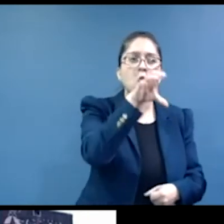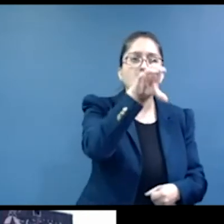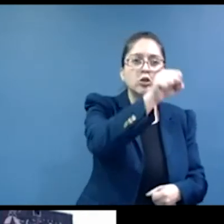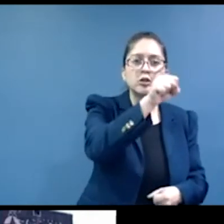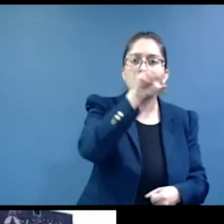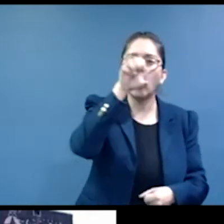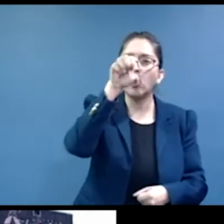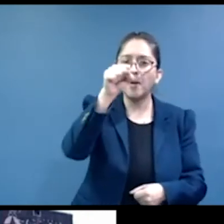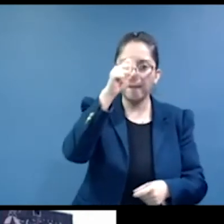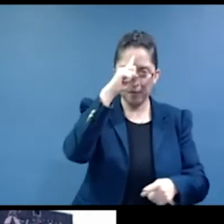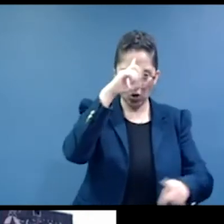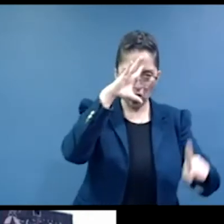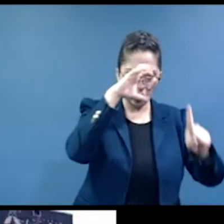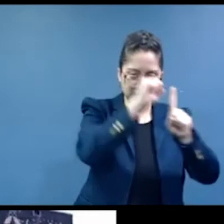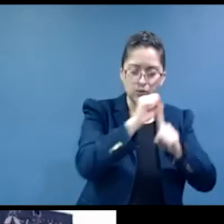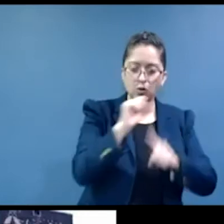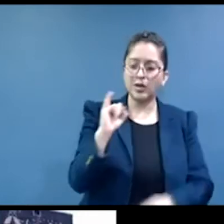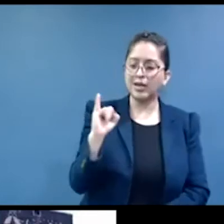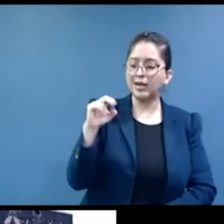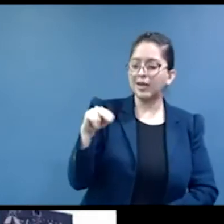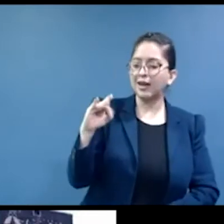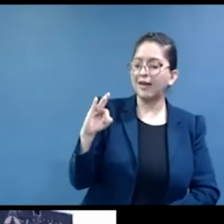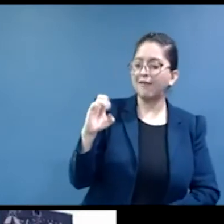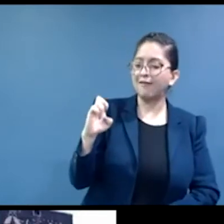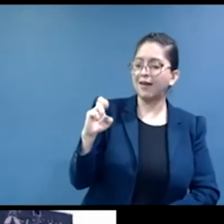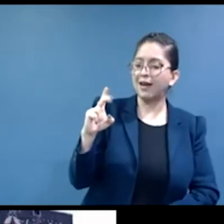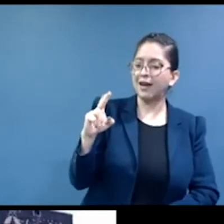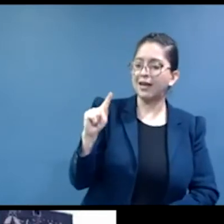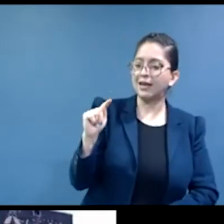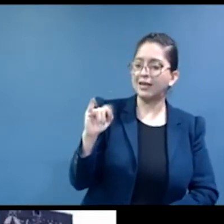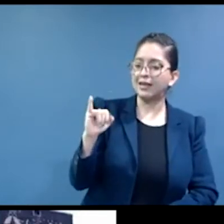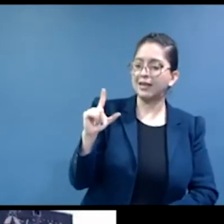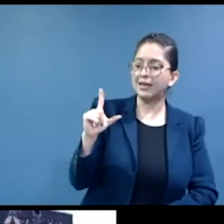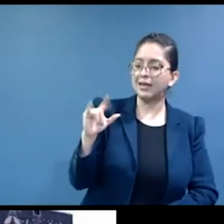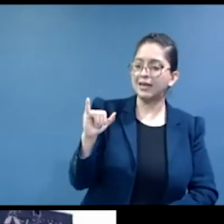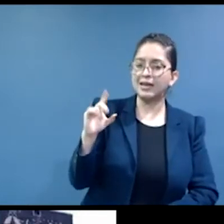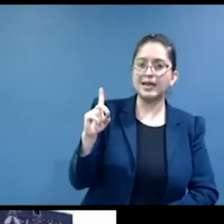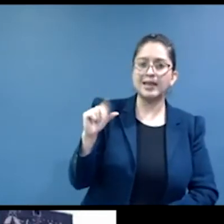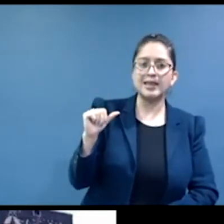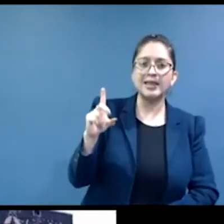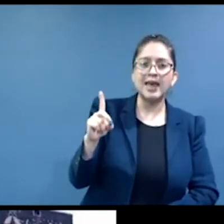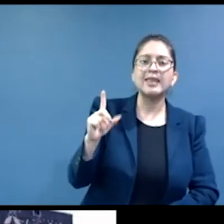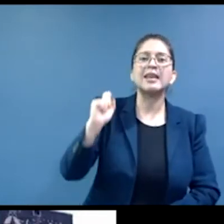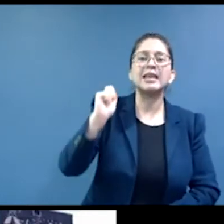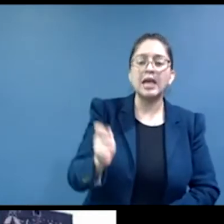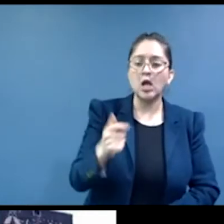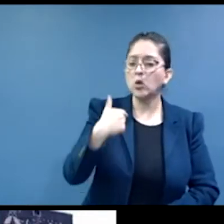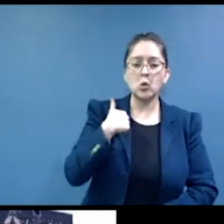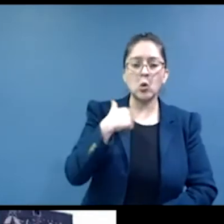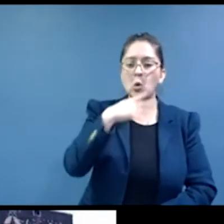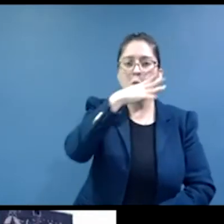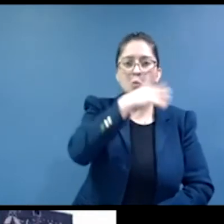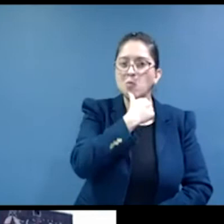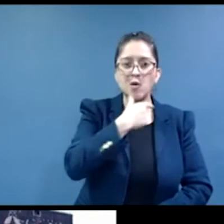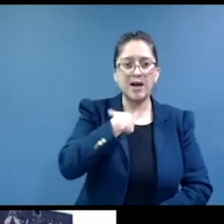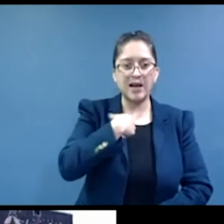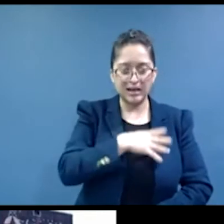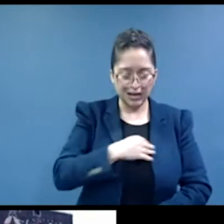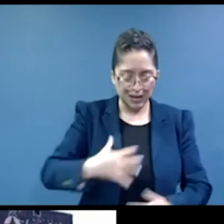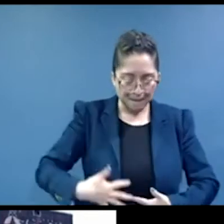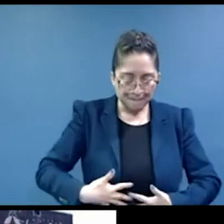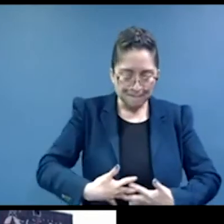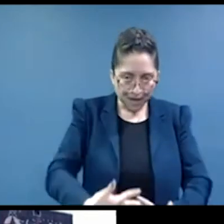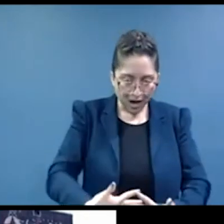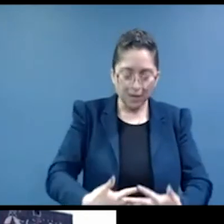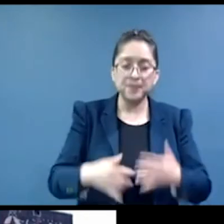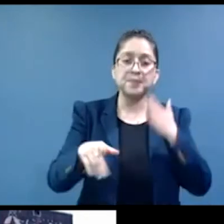Específicamente retomar el concepto de infertilidad relacional, y me gustaría problematizar un poco, porque además creo